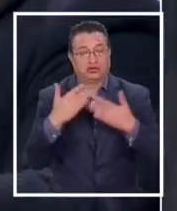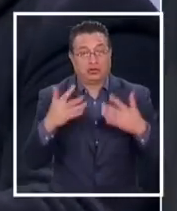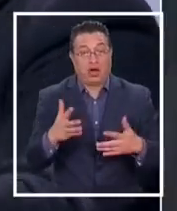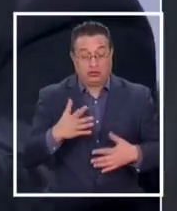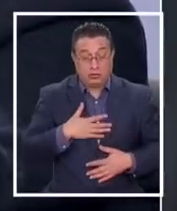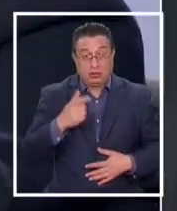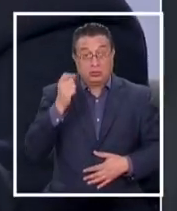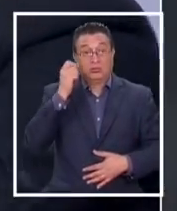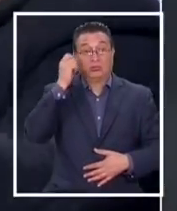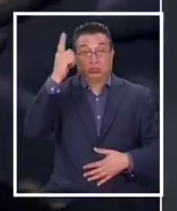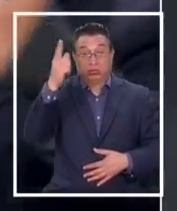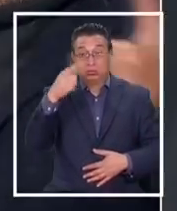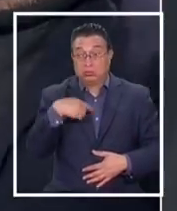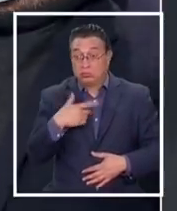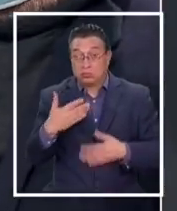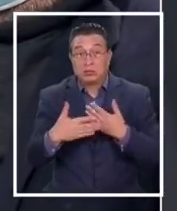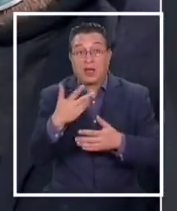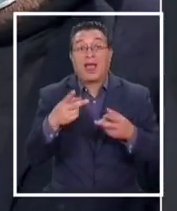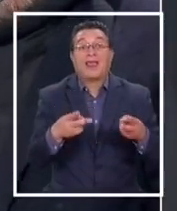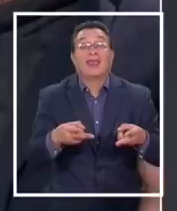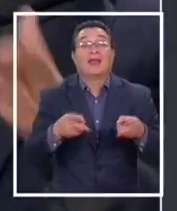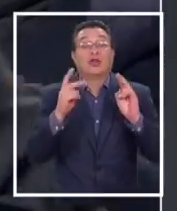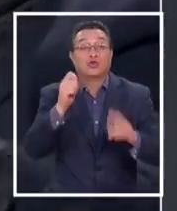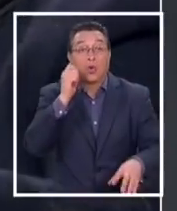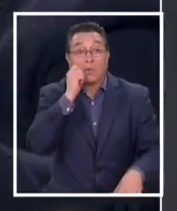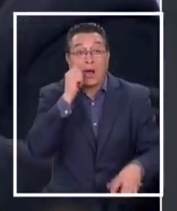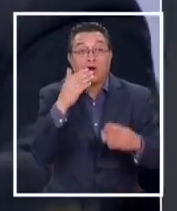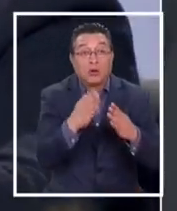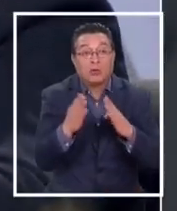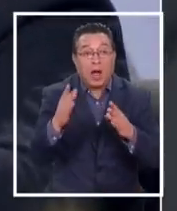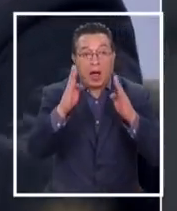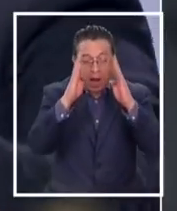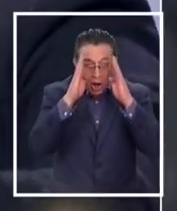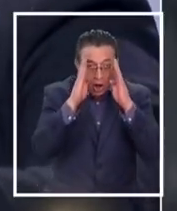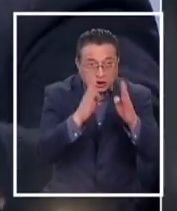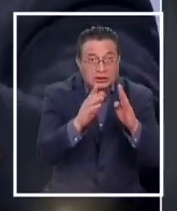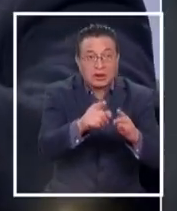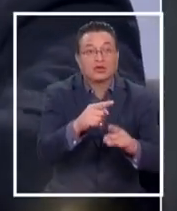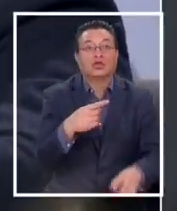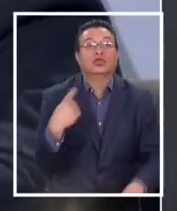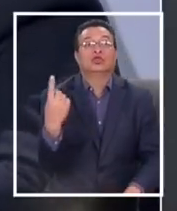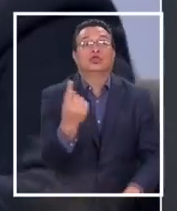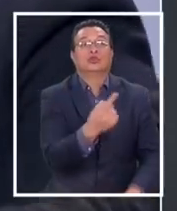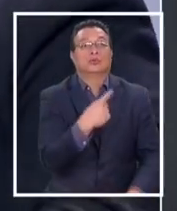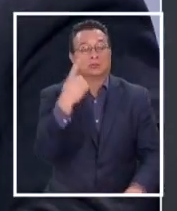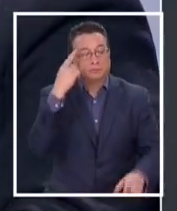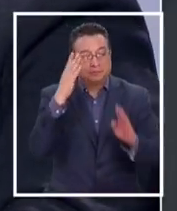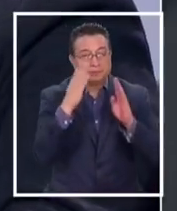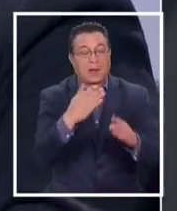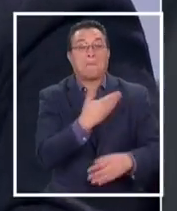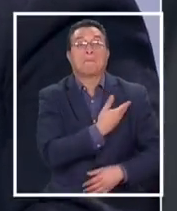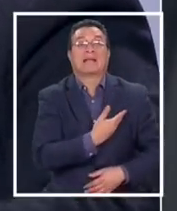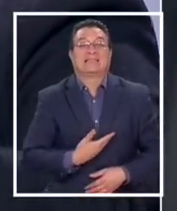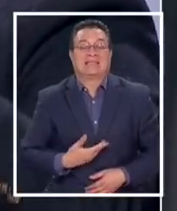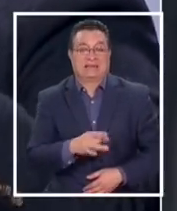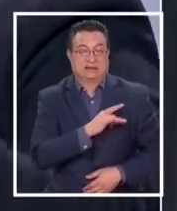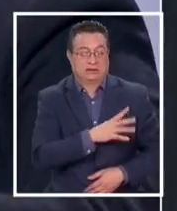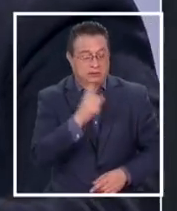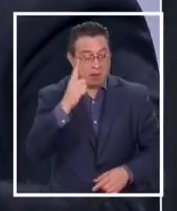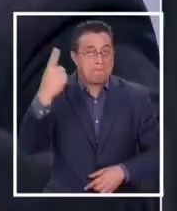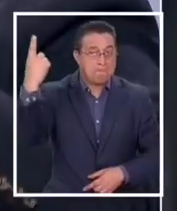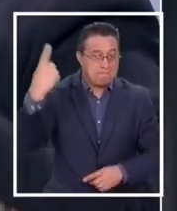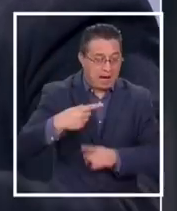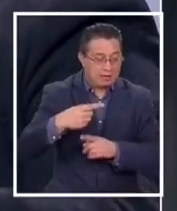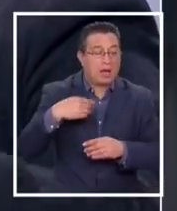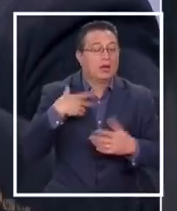según me enteré por la prensa, dejar el tema de los derechos humanos al lado para concentrarse en lo que nos ha convocado el Presidente de la República, que